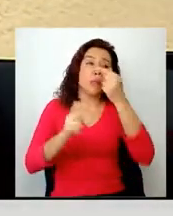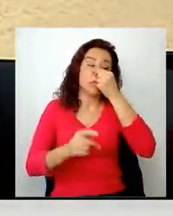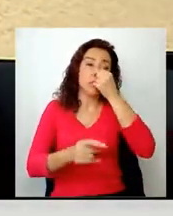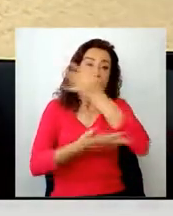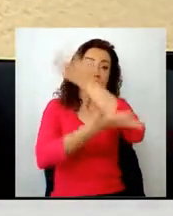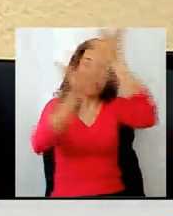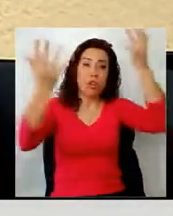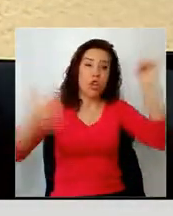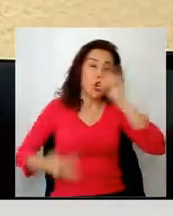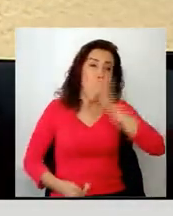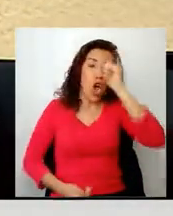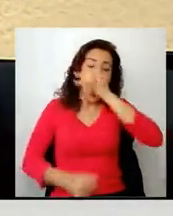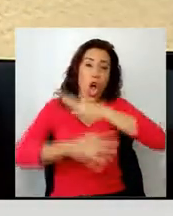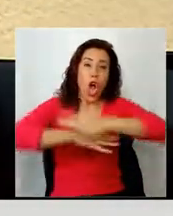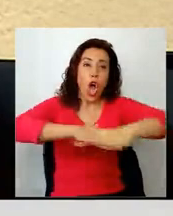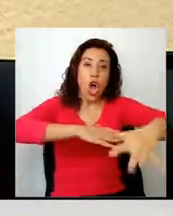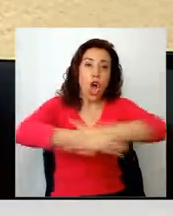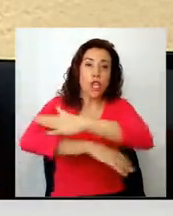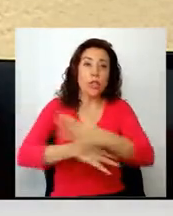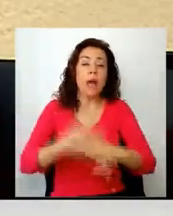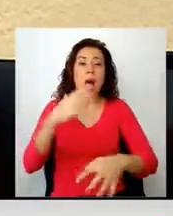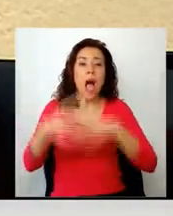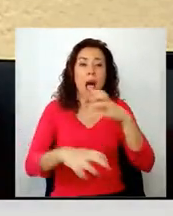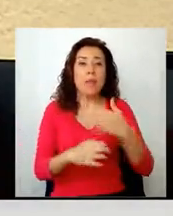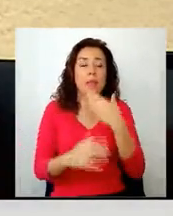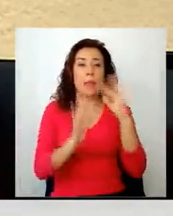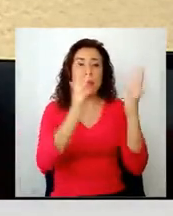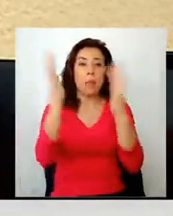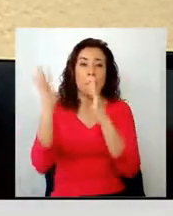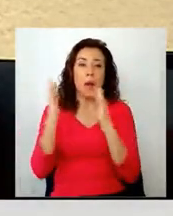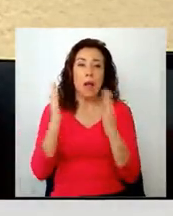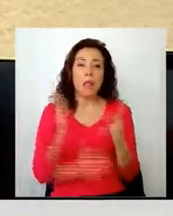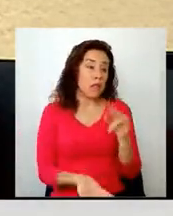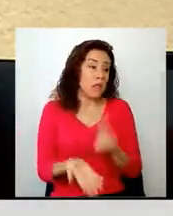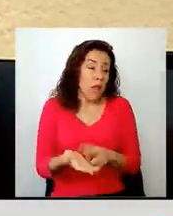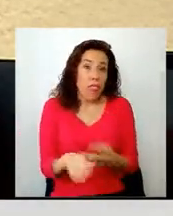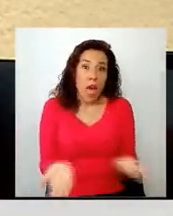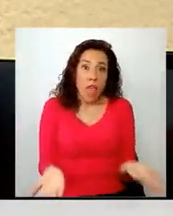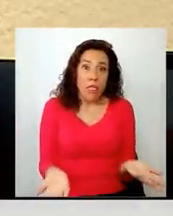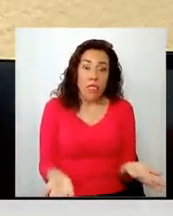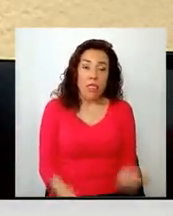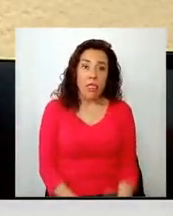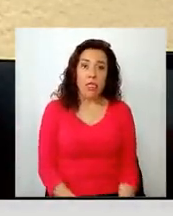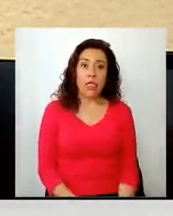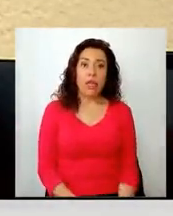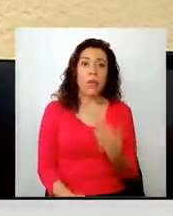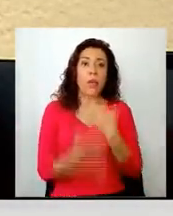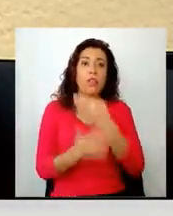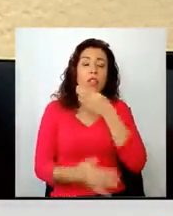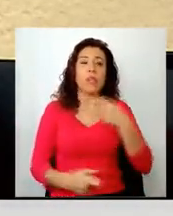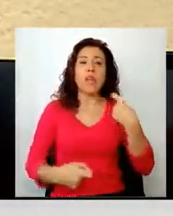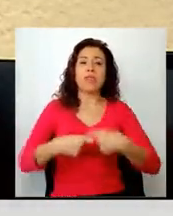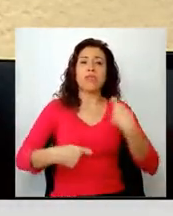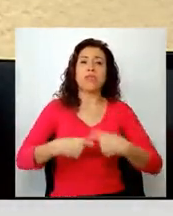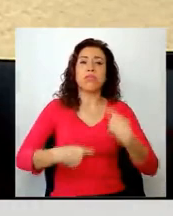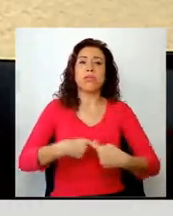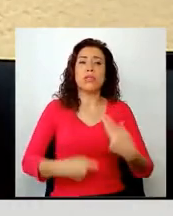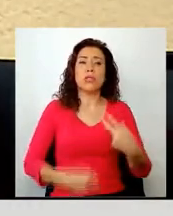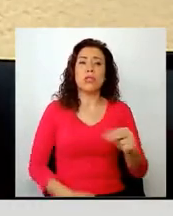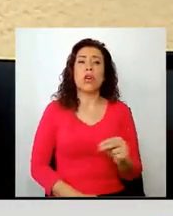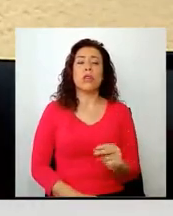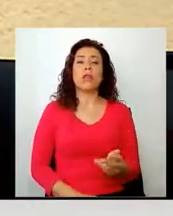a la biodiversidad eso es un hecho Entonces cuando hablamos también del negacionismo no podemos decir